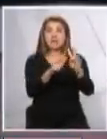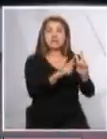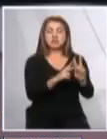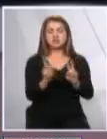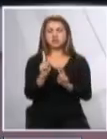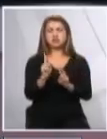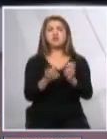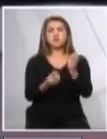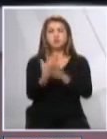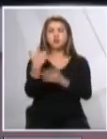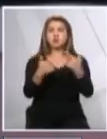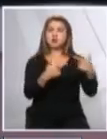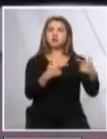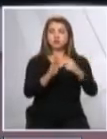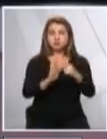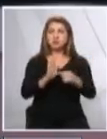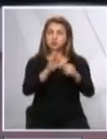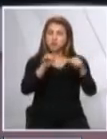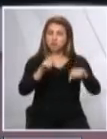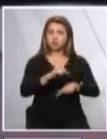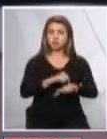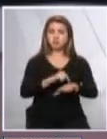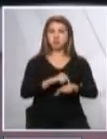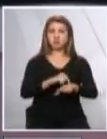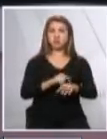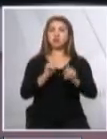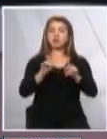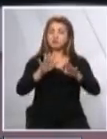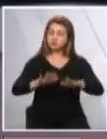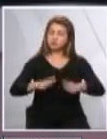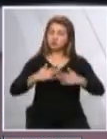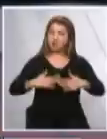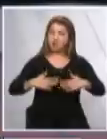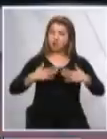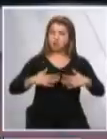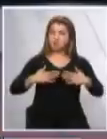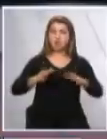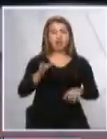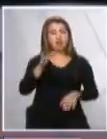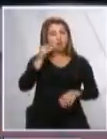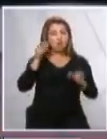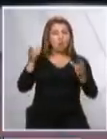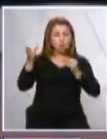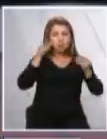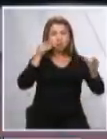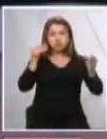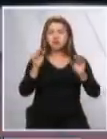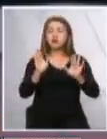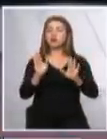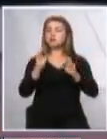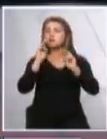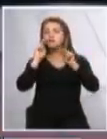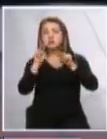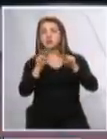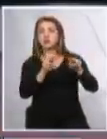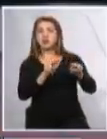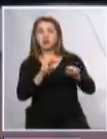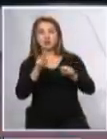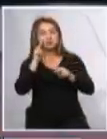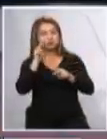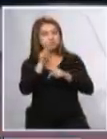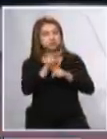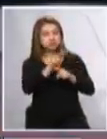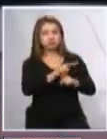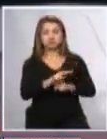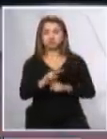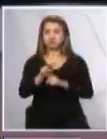buenos políticos se demuestran en estos momentos. Yo creo que hay que tener calma. Escuchar lo que se está haciendo, observar,